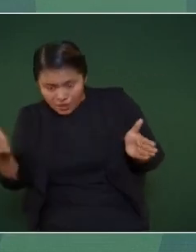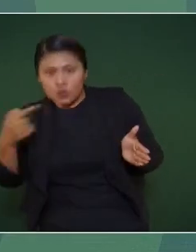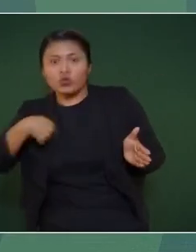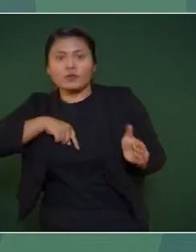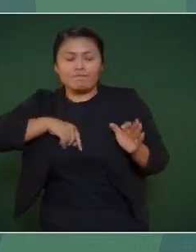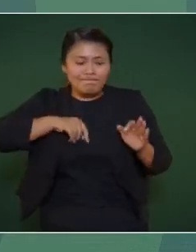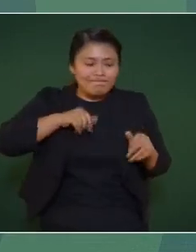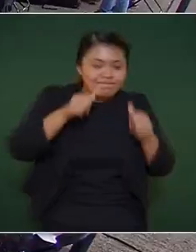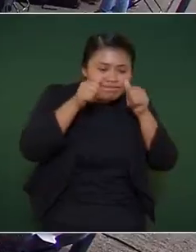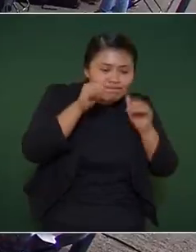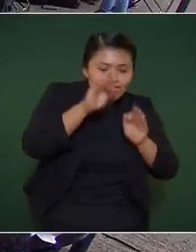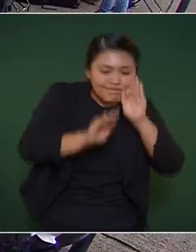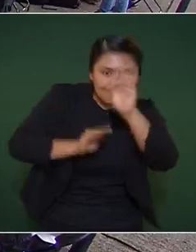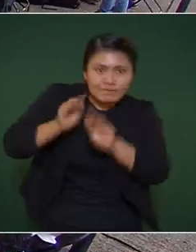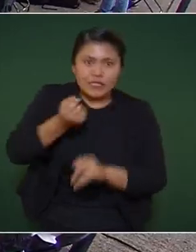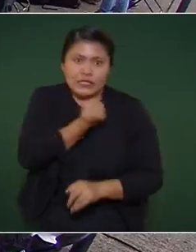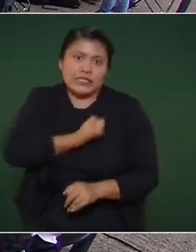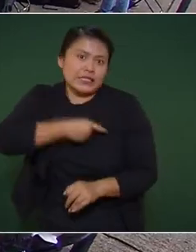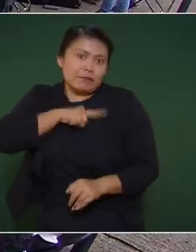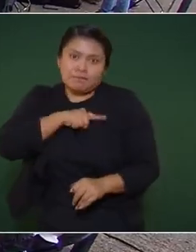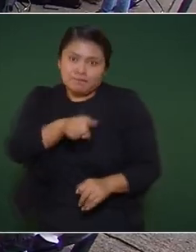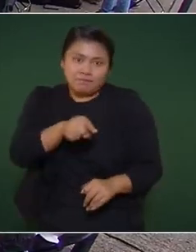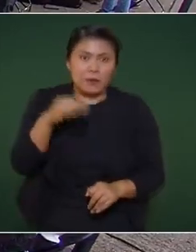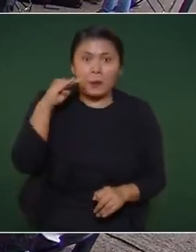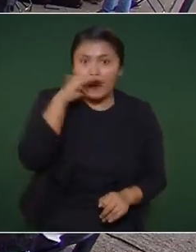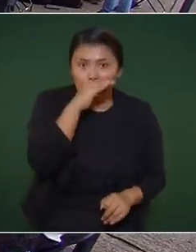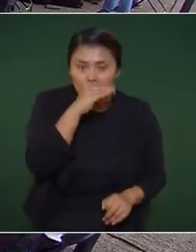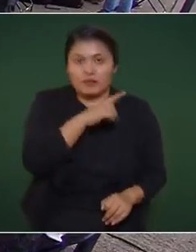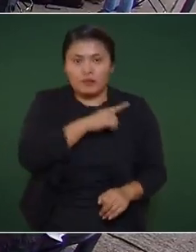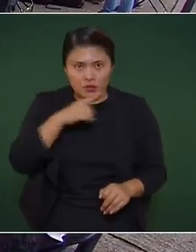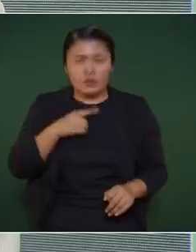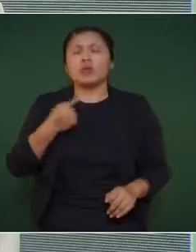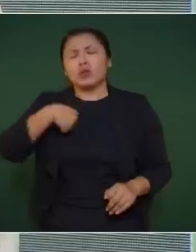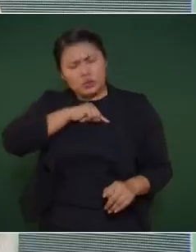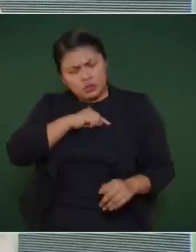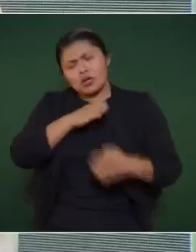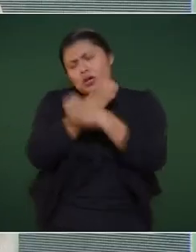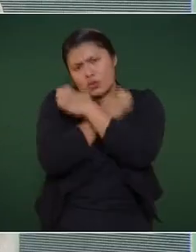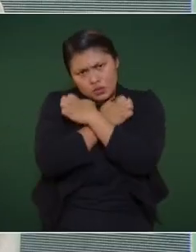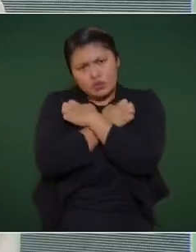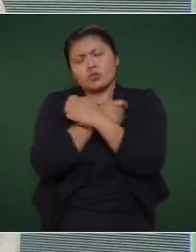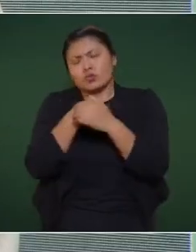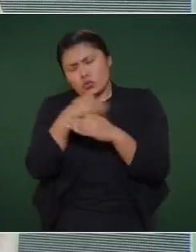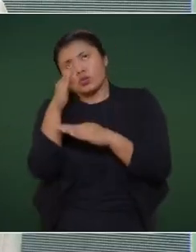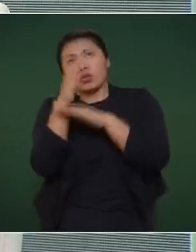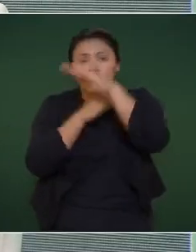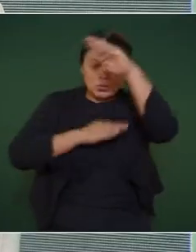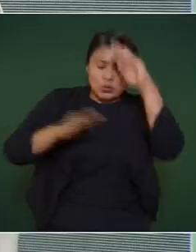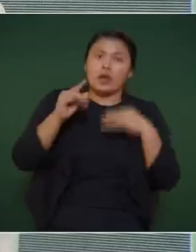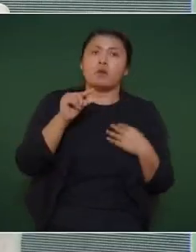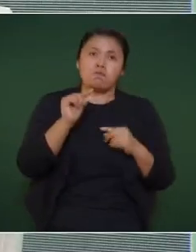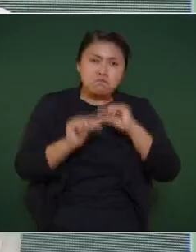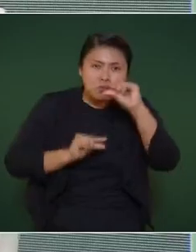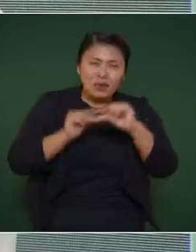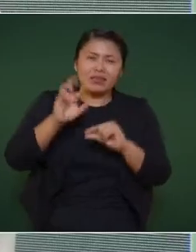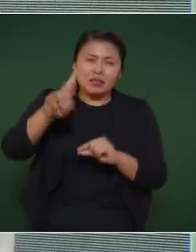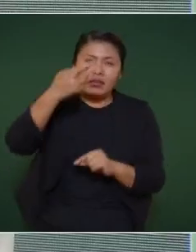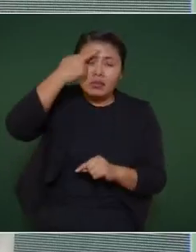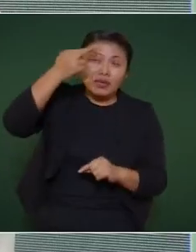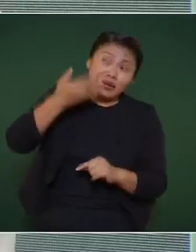bienestar. Ya avanzamos mucho en la educación. ¿Se acuerdan cómo